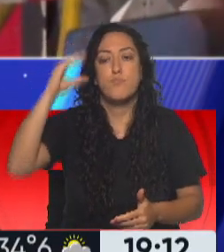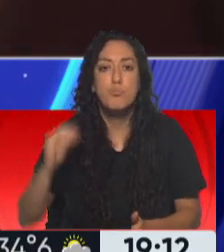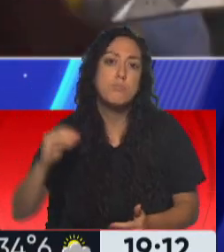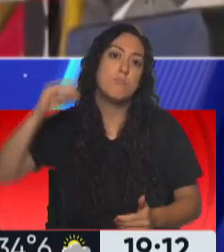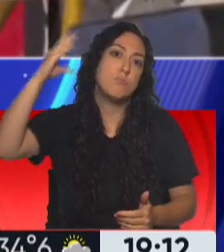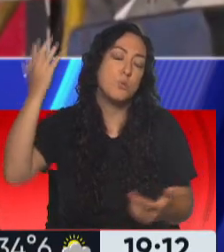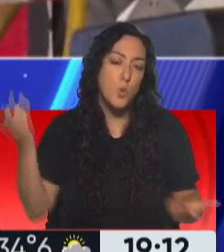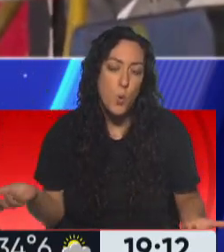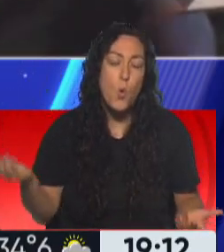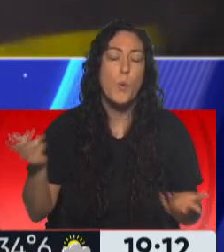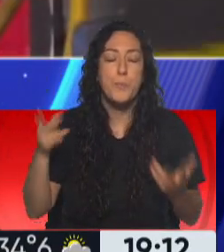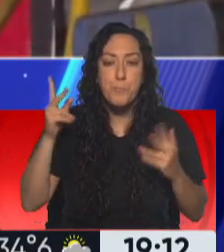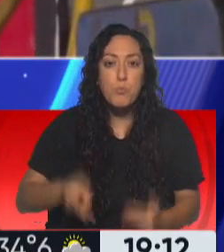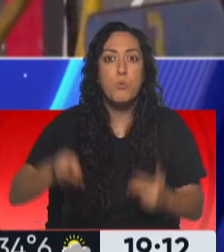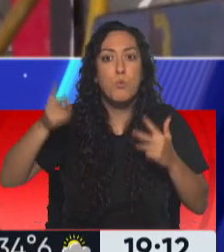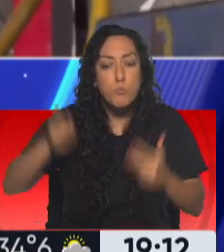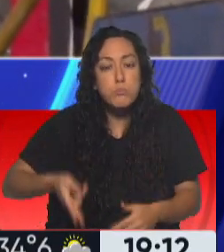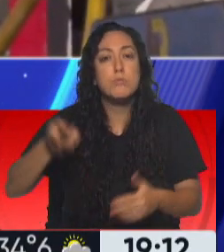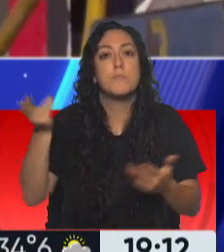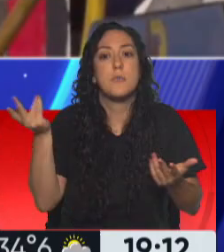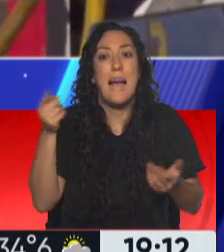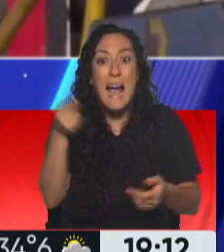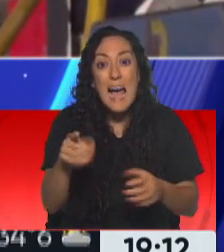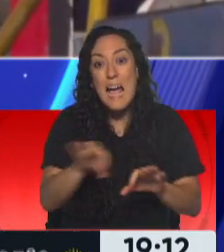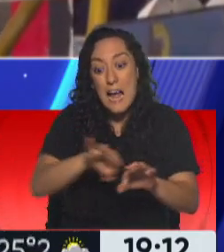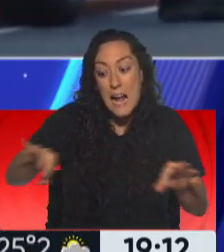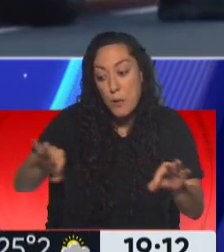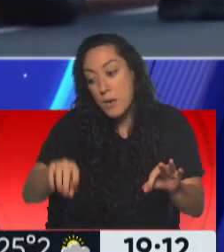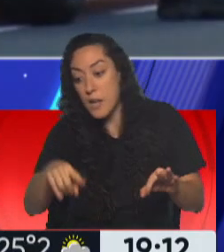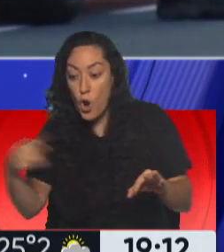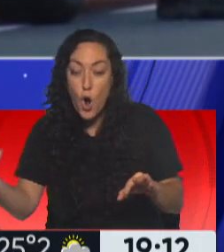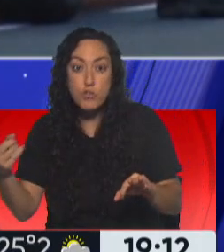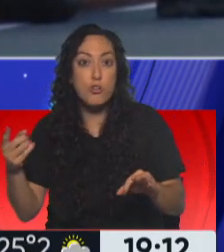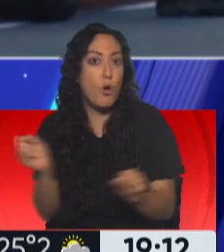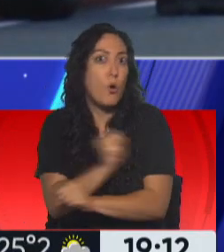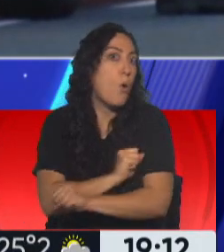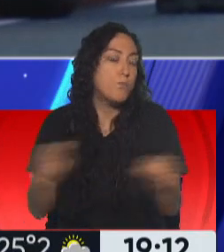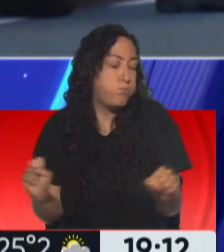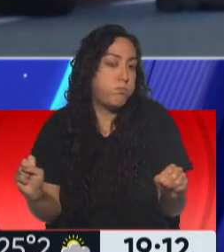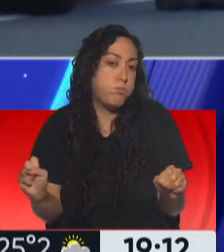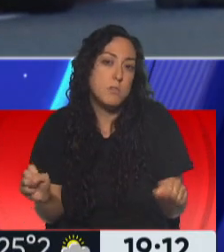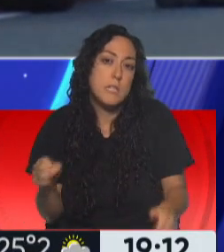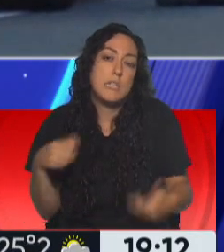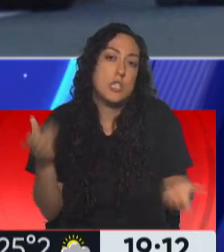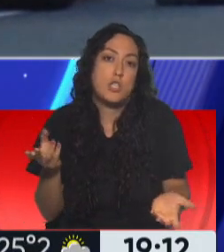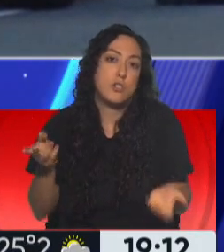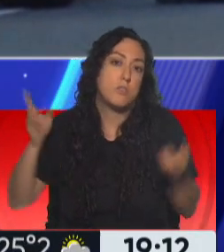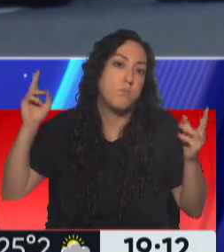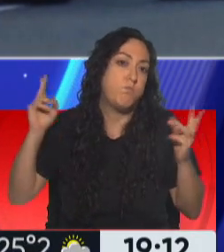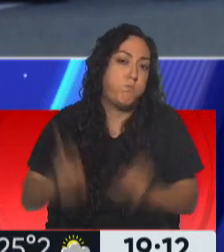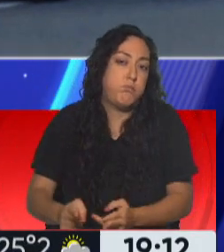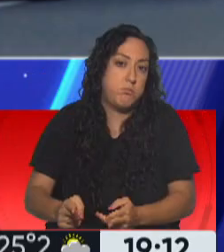luz, bueno, al parecer otro cable generó una explosión y ahí